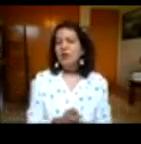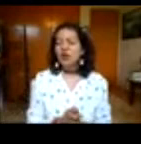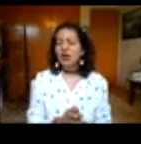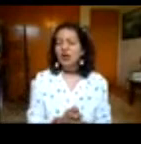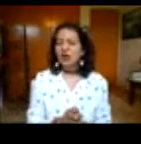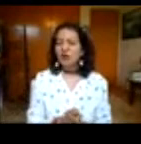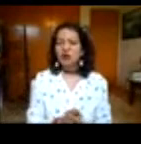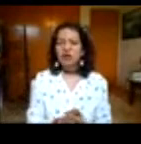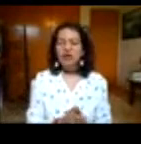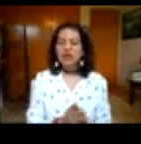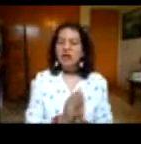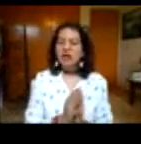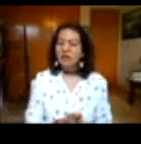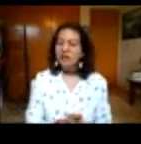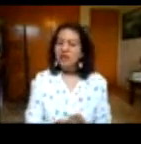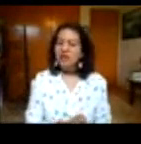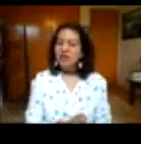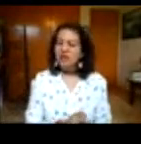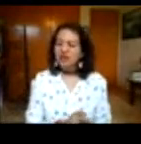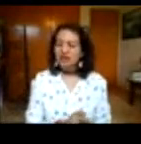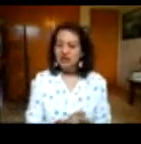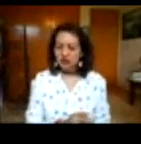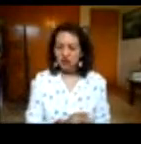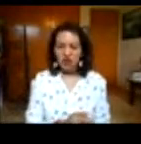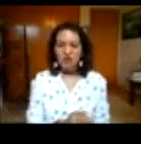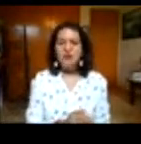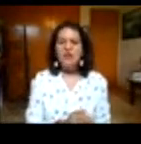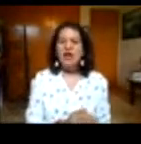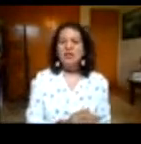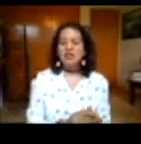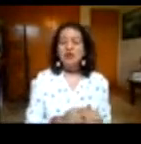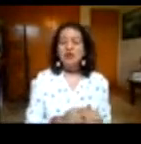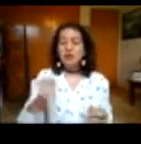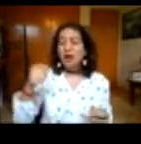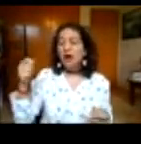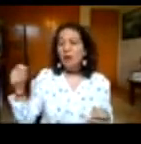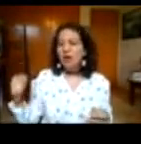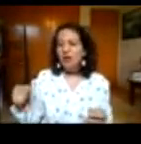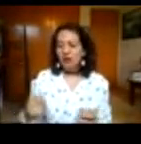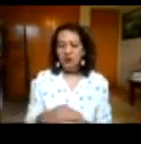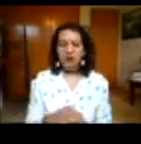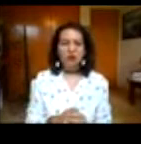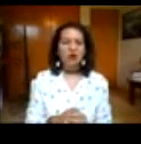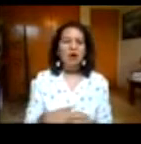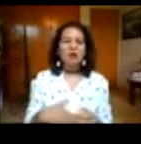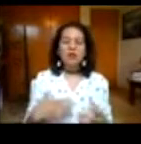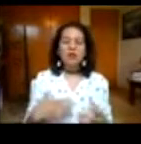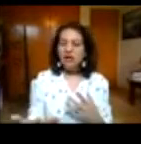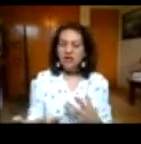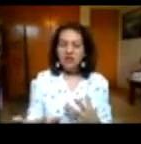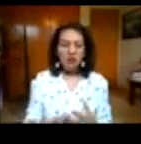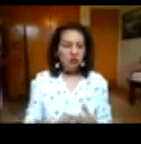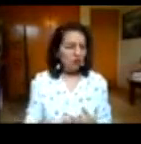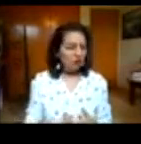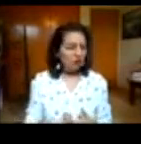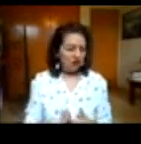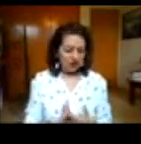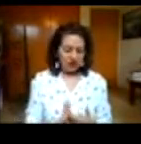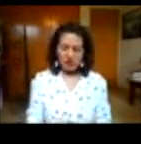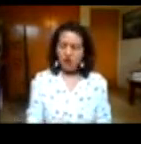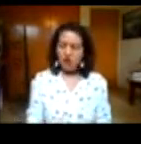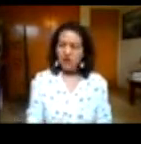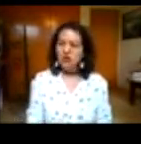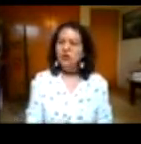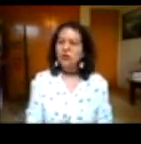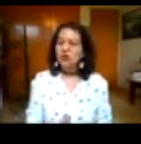que pudieran ustedes, a través de las casas de gestión, hacer un palomeo, ¿no? Ahorita incluso en